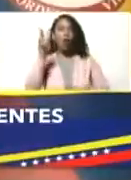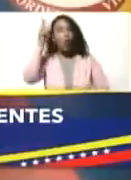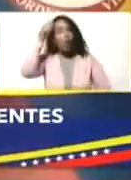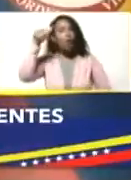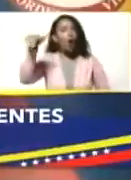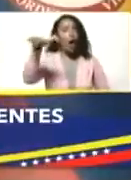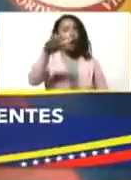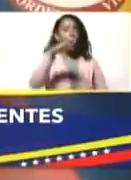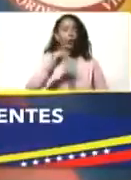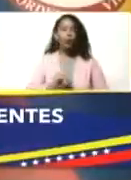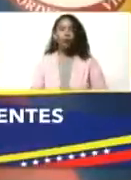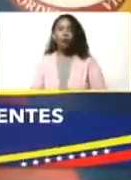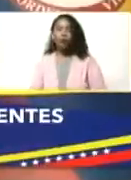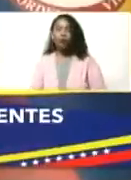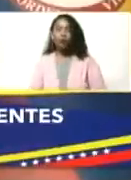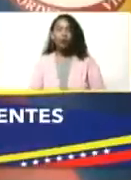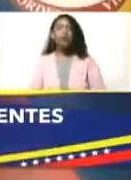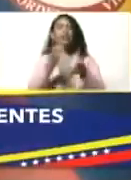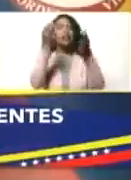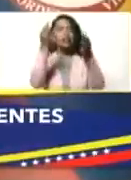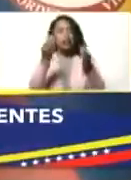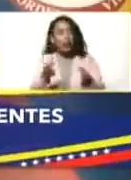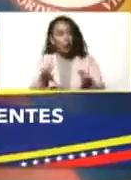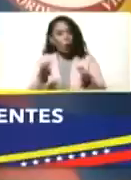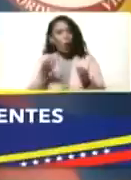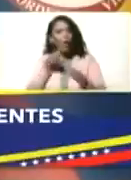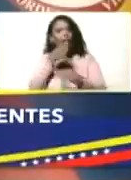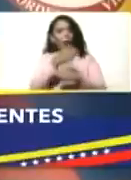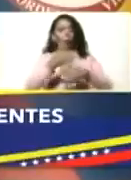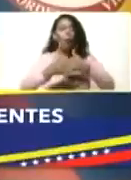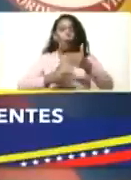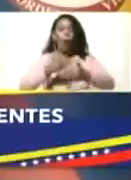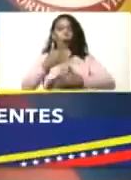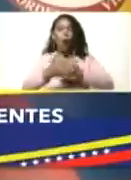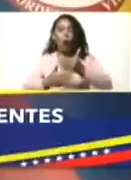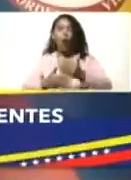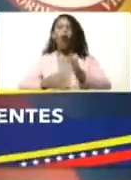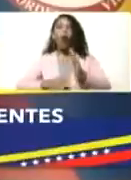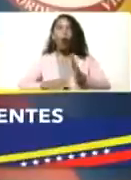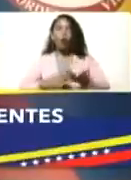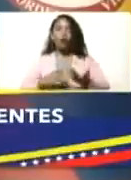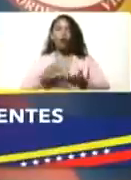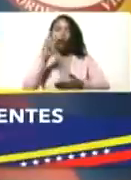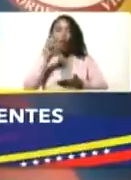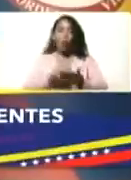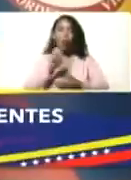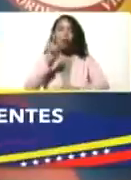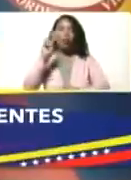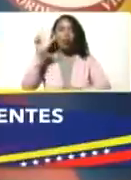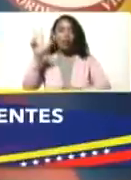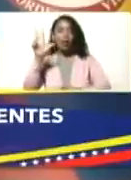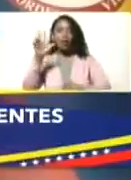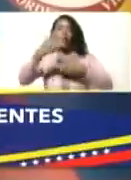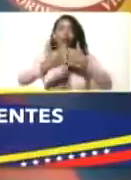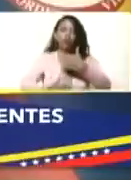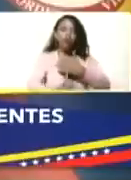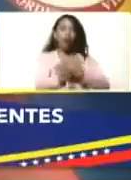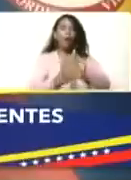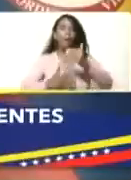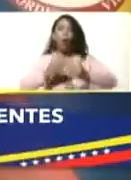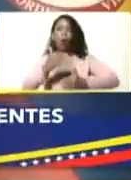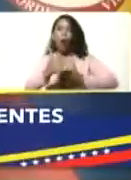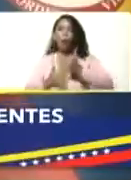poblaciones y seguramente iremos encaminando del 2023 en adelante los pasos